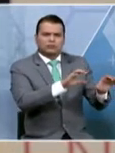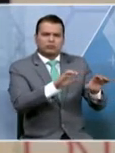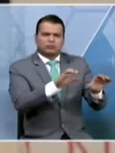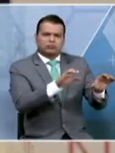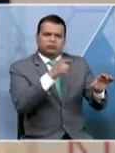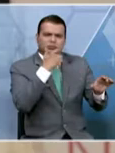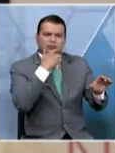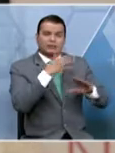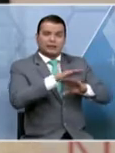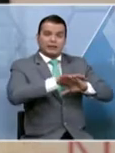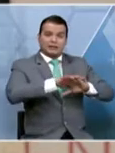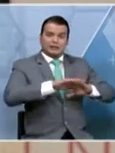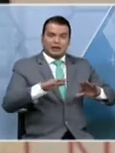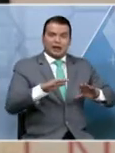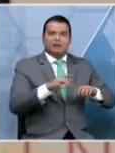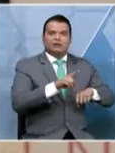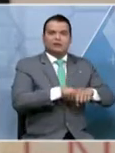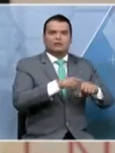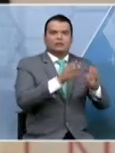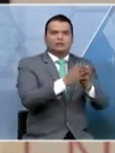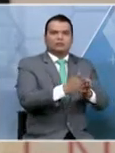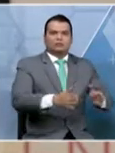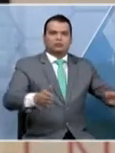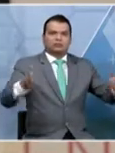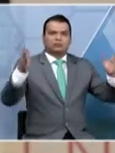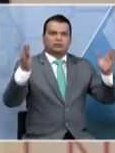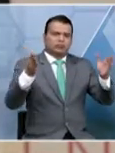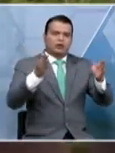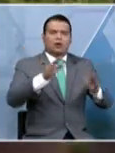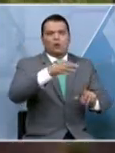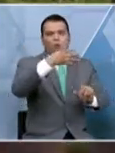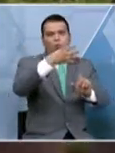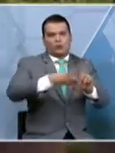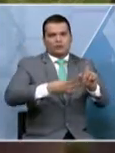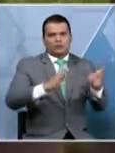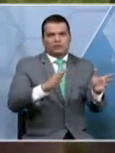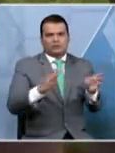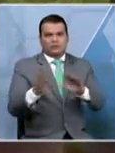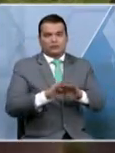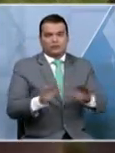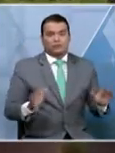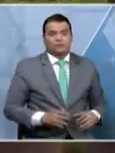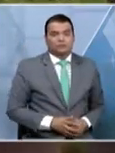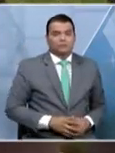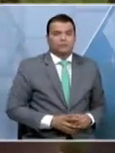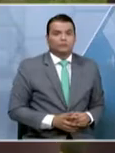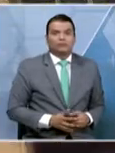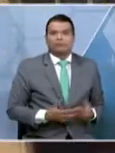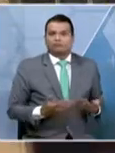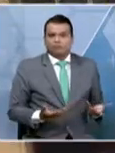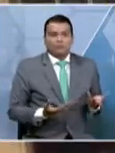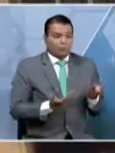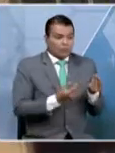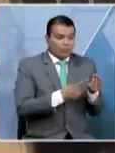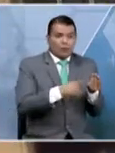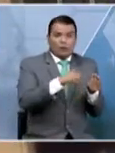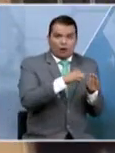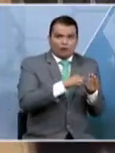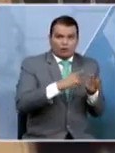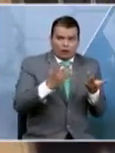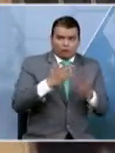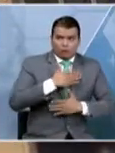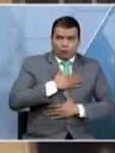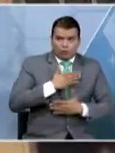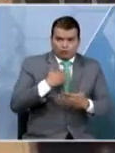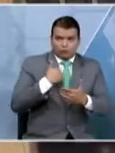planeamos hacer esto probablemente hasta finales de este año la investigación científica sólo se hará con los pacientes que acepten recibir la